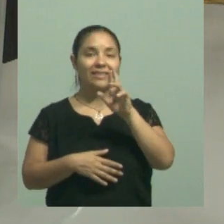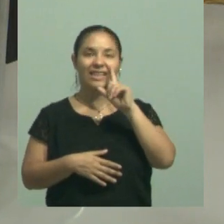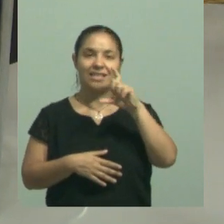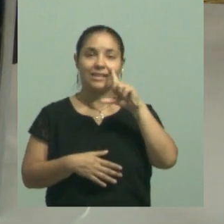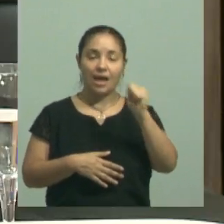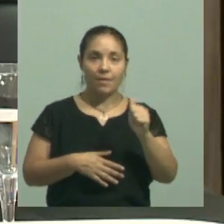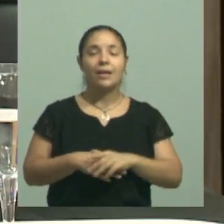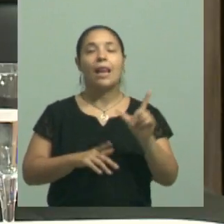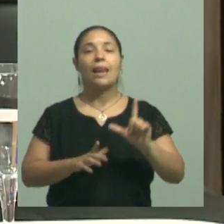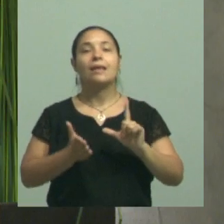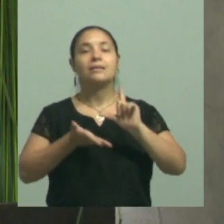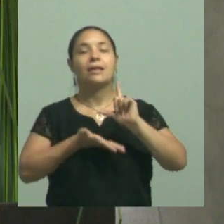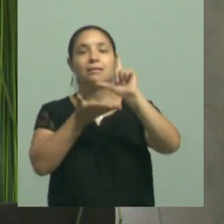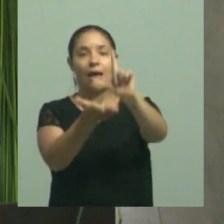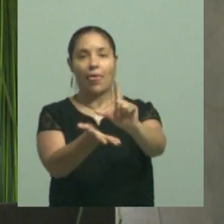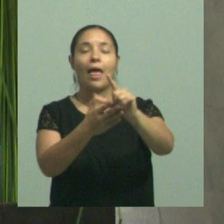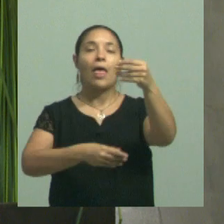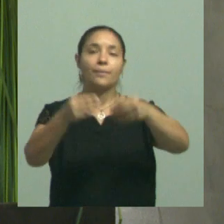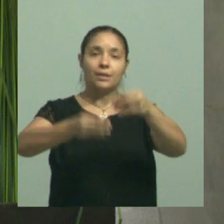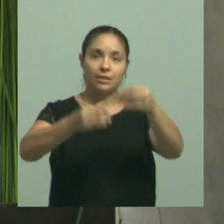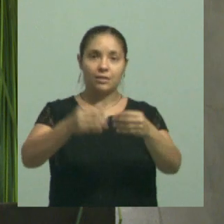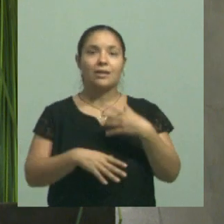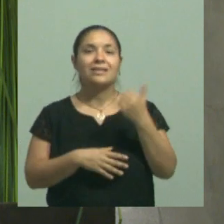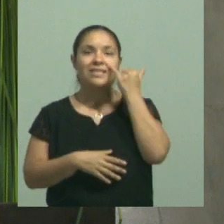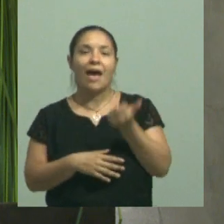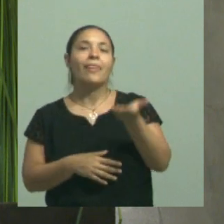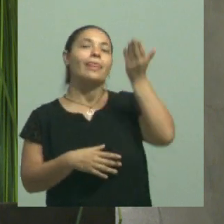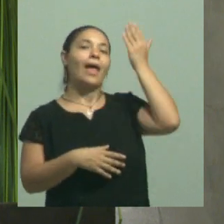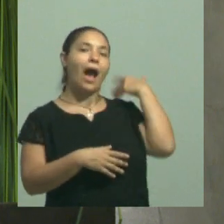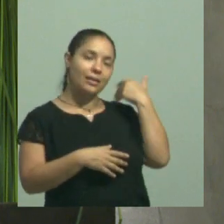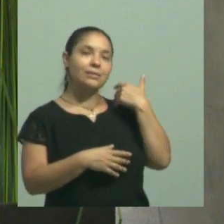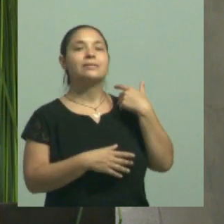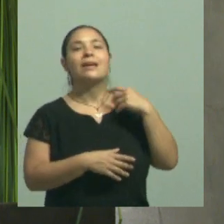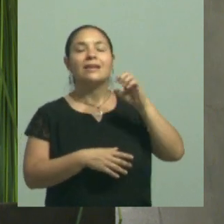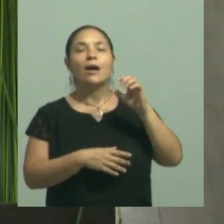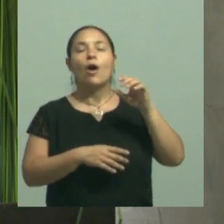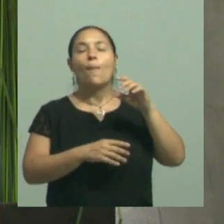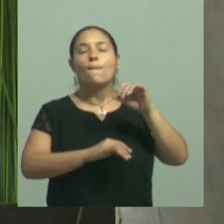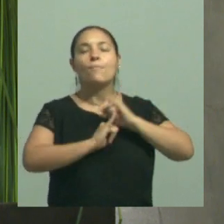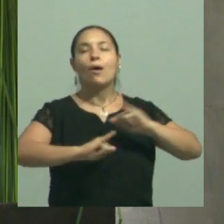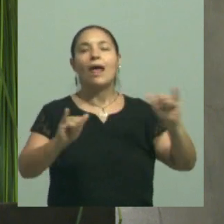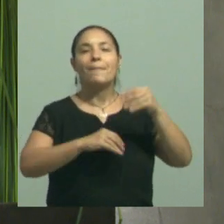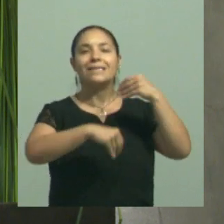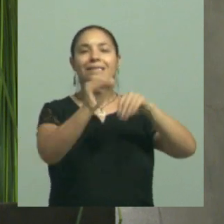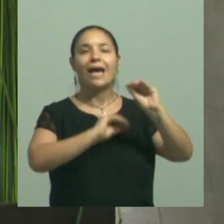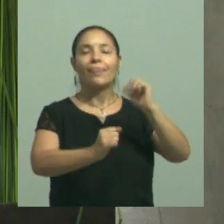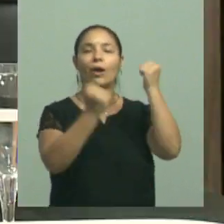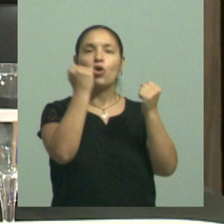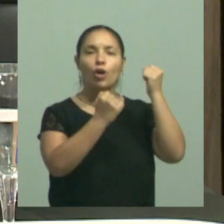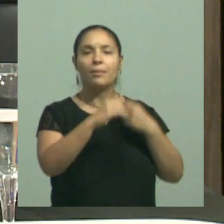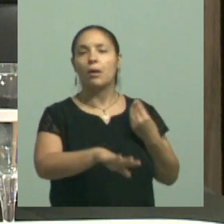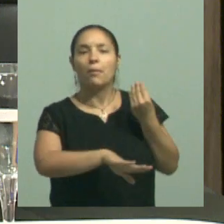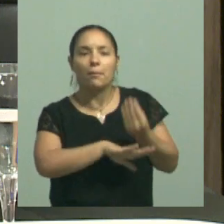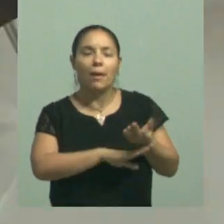licenciada en administración, ha estado con nosotros aquí en Chat Económico, pero ahora viene con otra faceta que ya nos habías contado